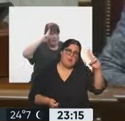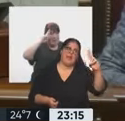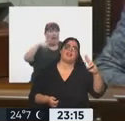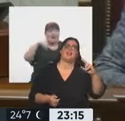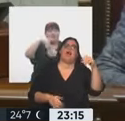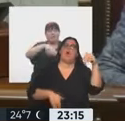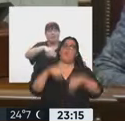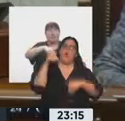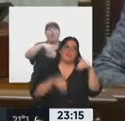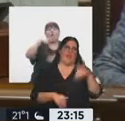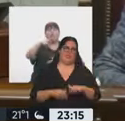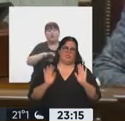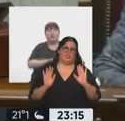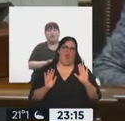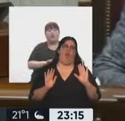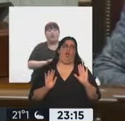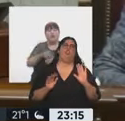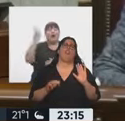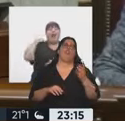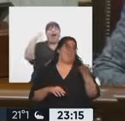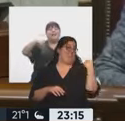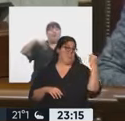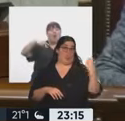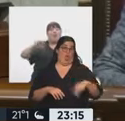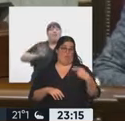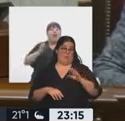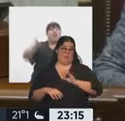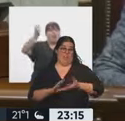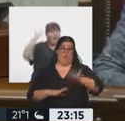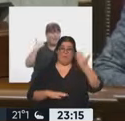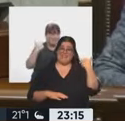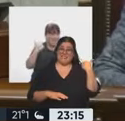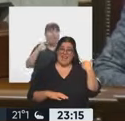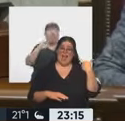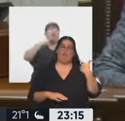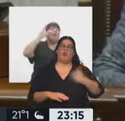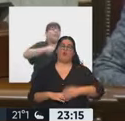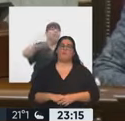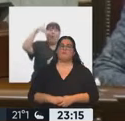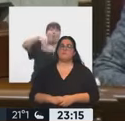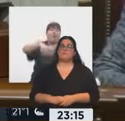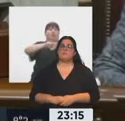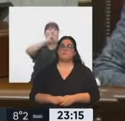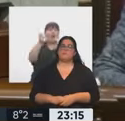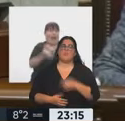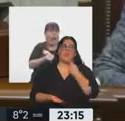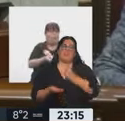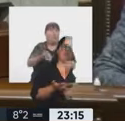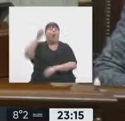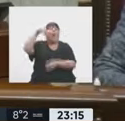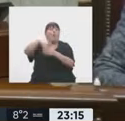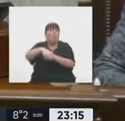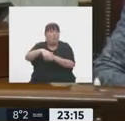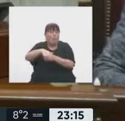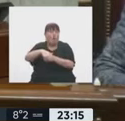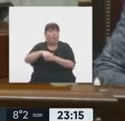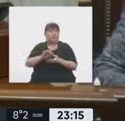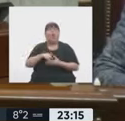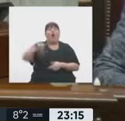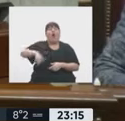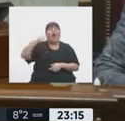la votación noviembre del año pasado eligió un cambio eligió que